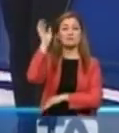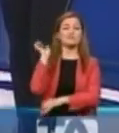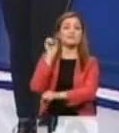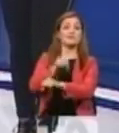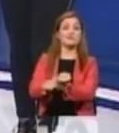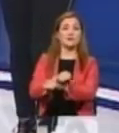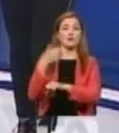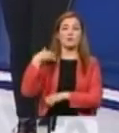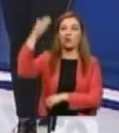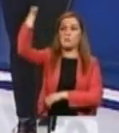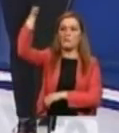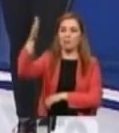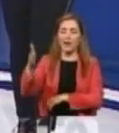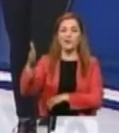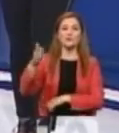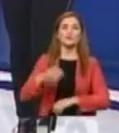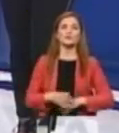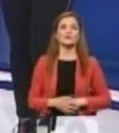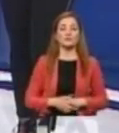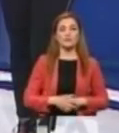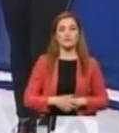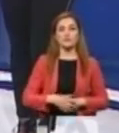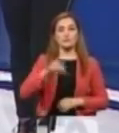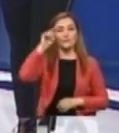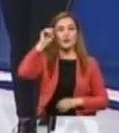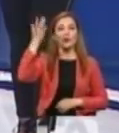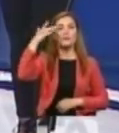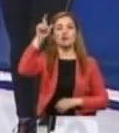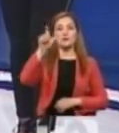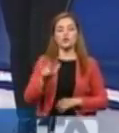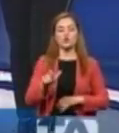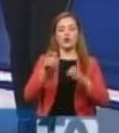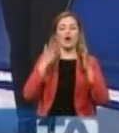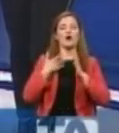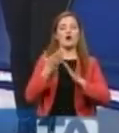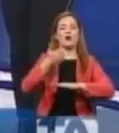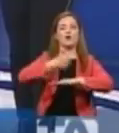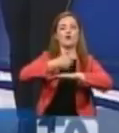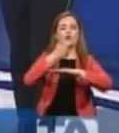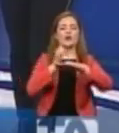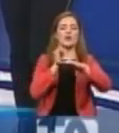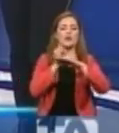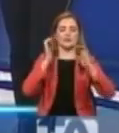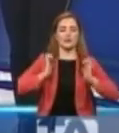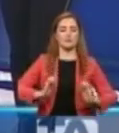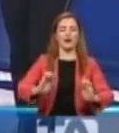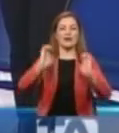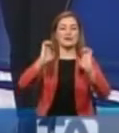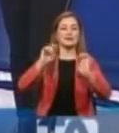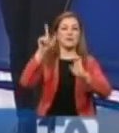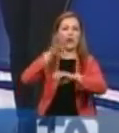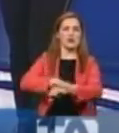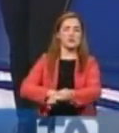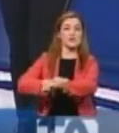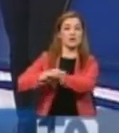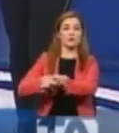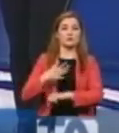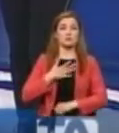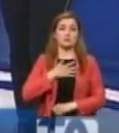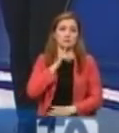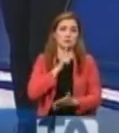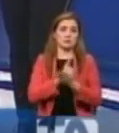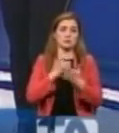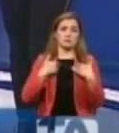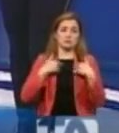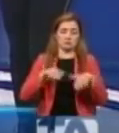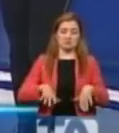en los titulares también les contamos, el pastor evangélico detenido por la desaparición de la joven Juliana Campo Verde en Quito aceptó haber creado